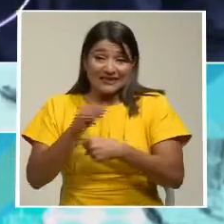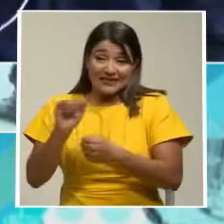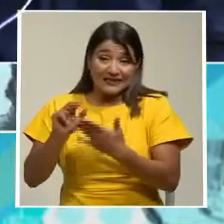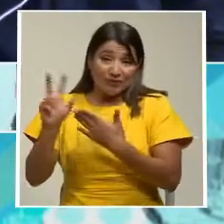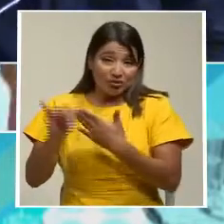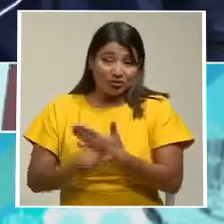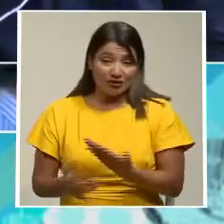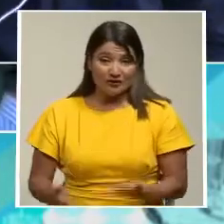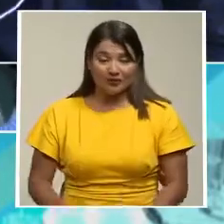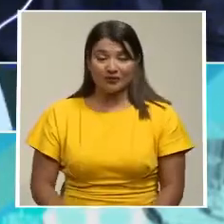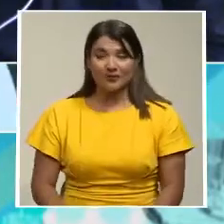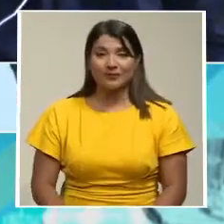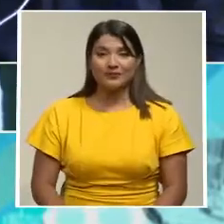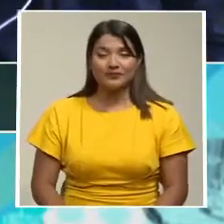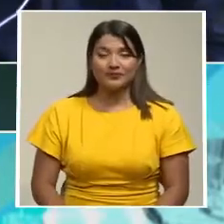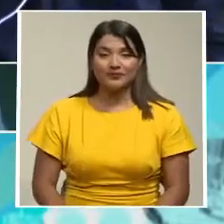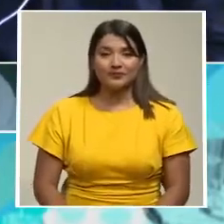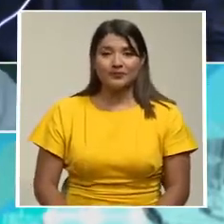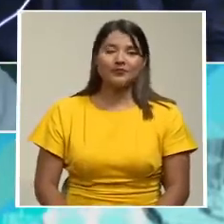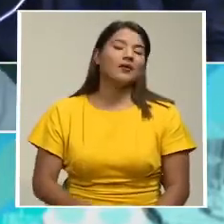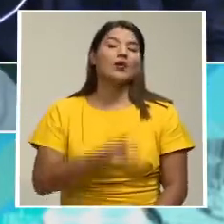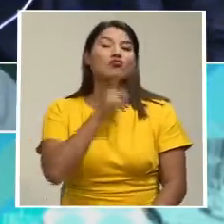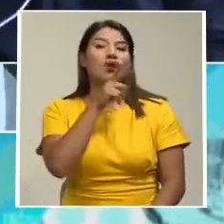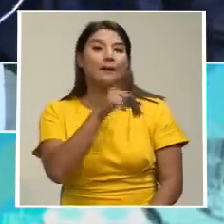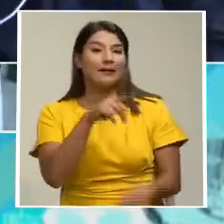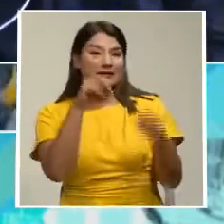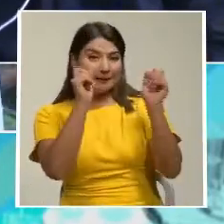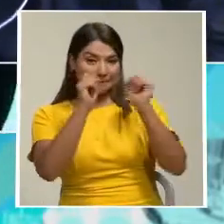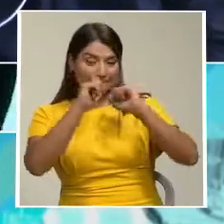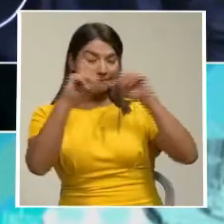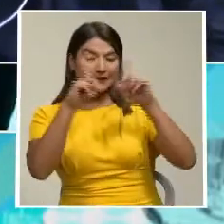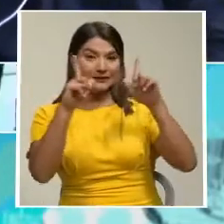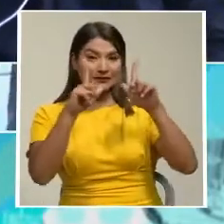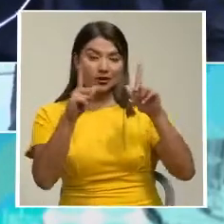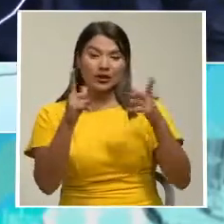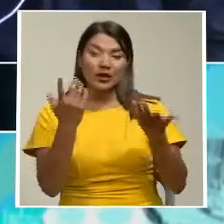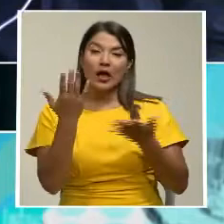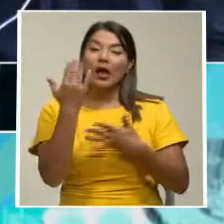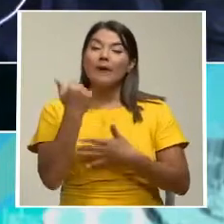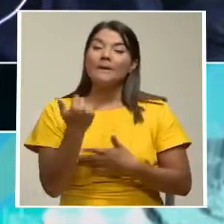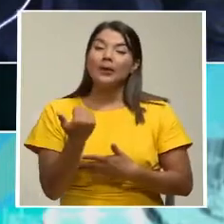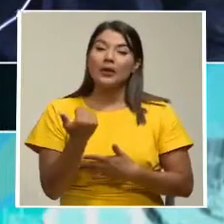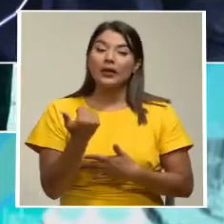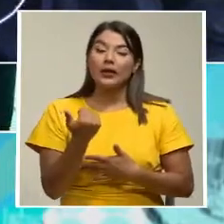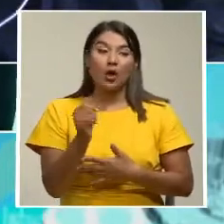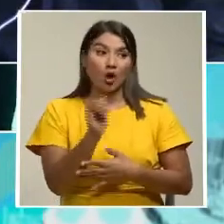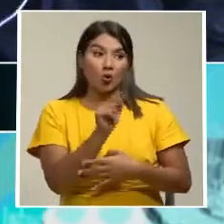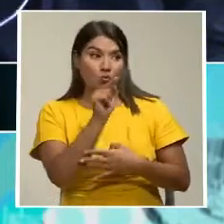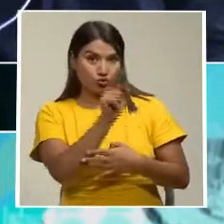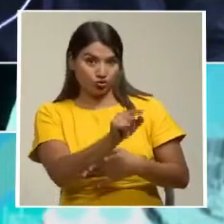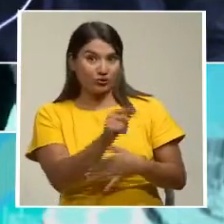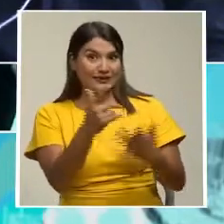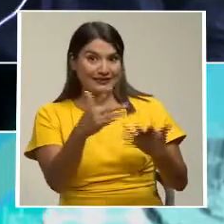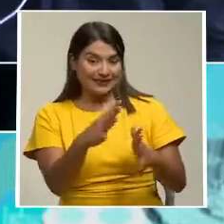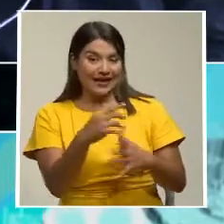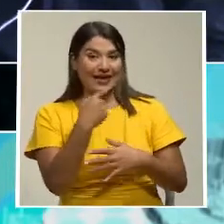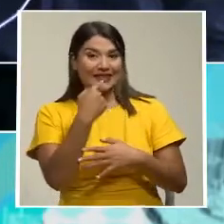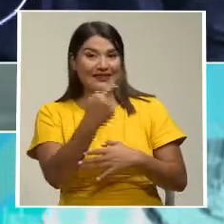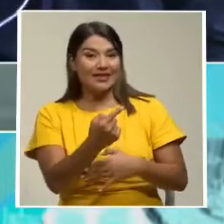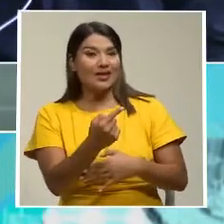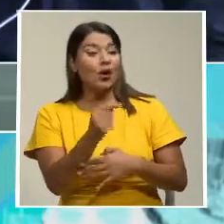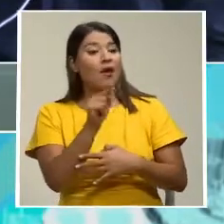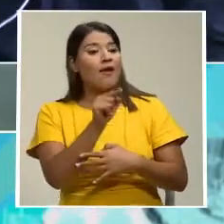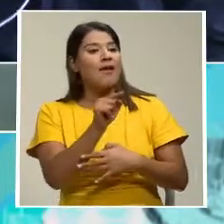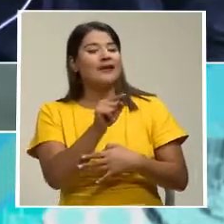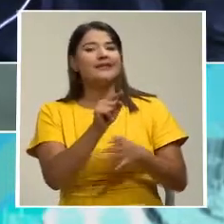envergadura. Es impresionante porque como vos bien lo definís, es un